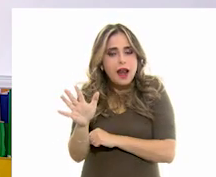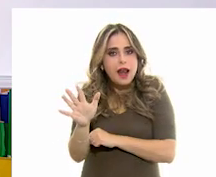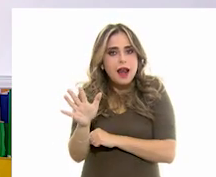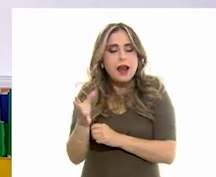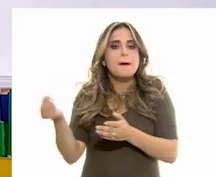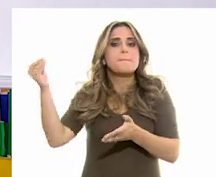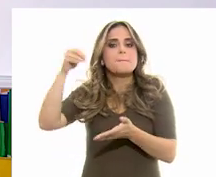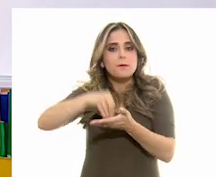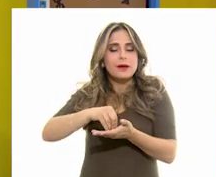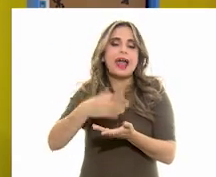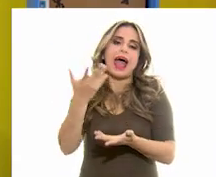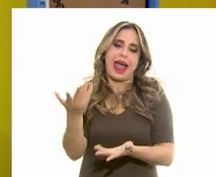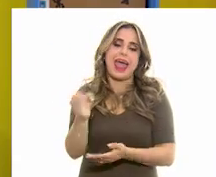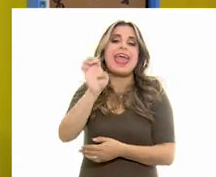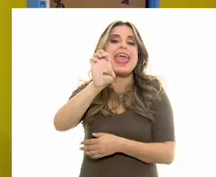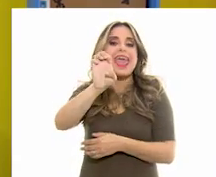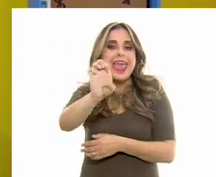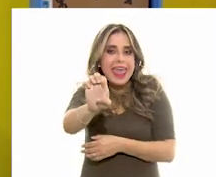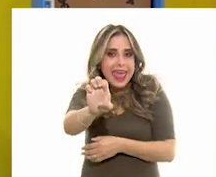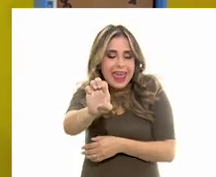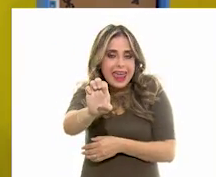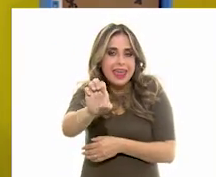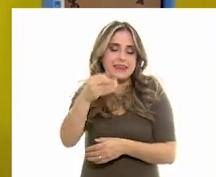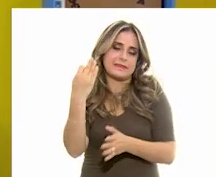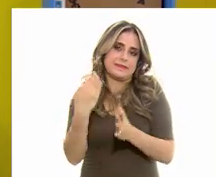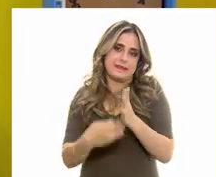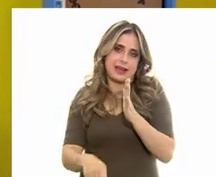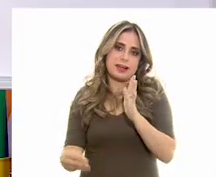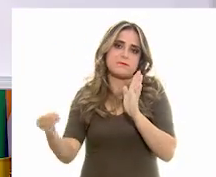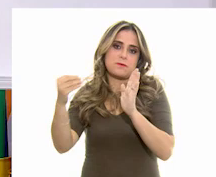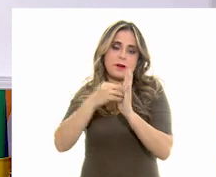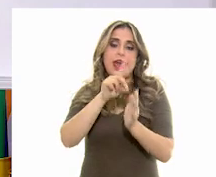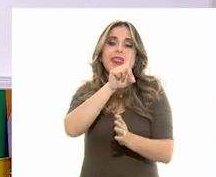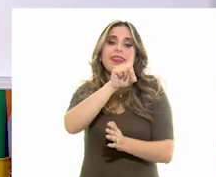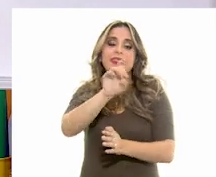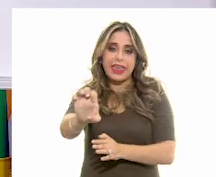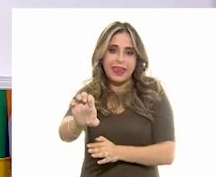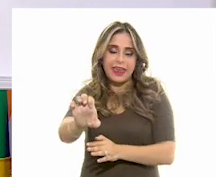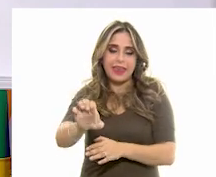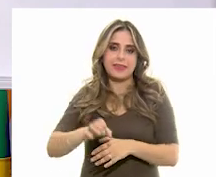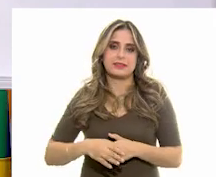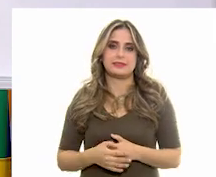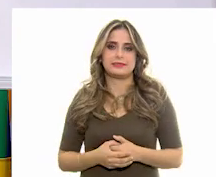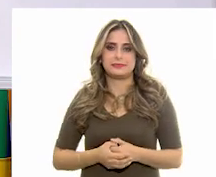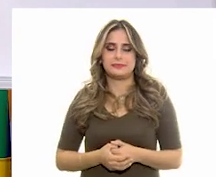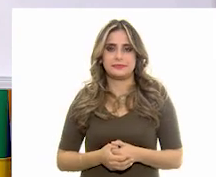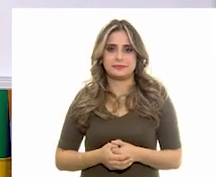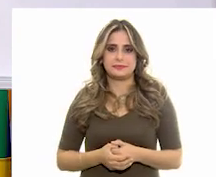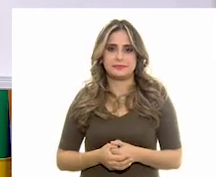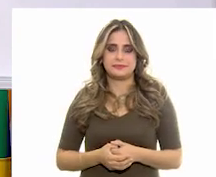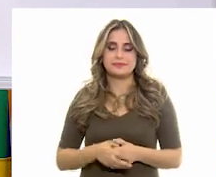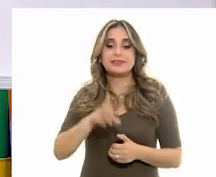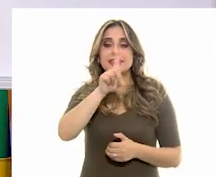necesitamos? La E. Muy bien. De. De.